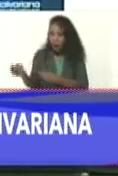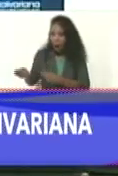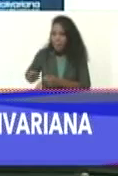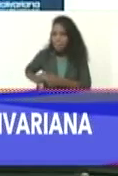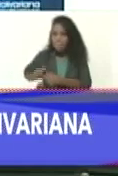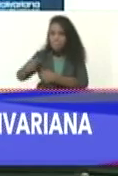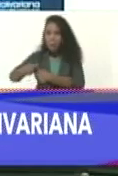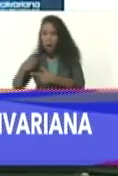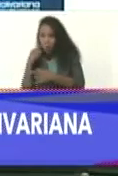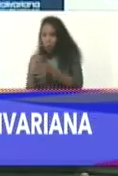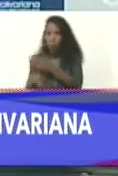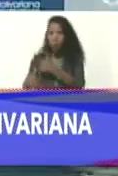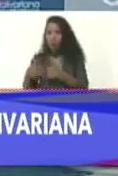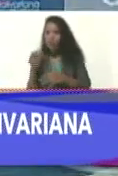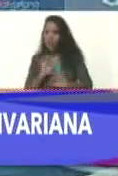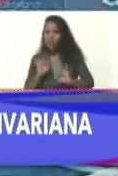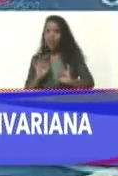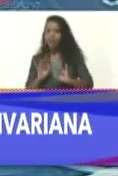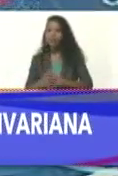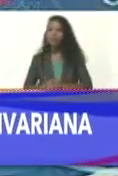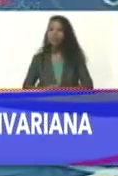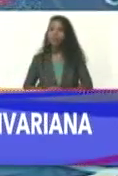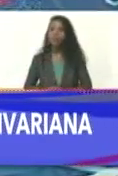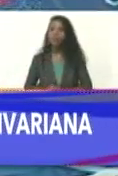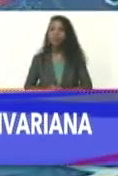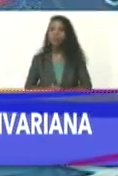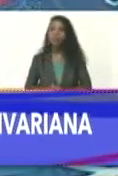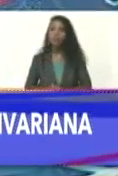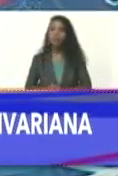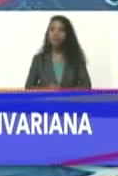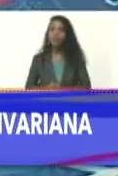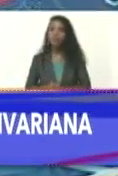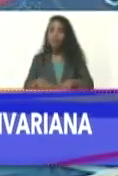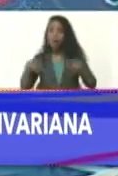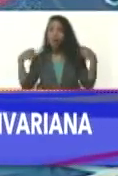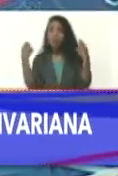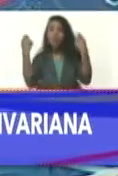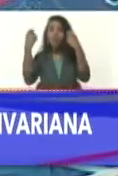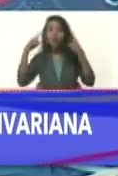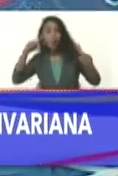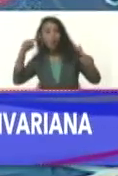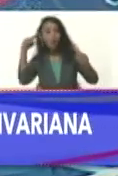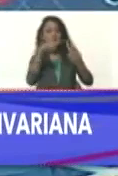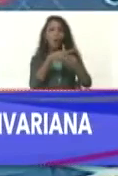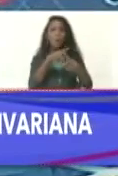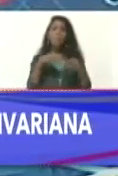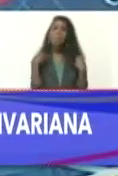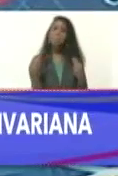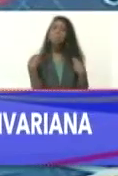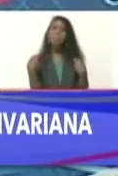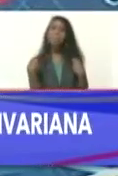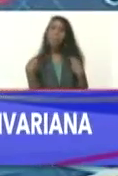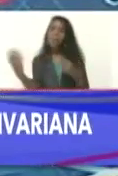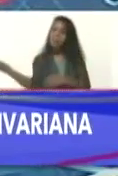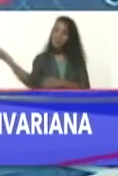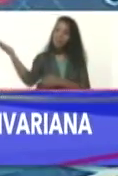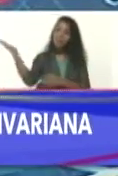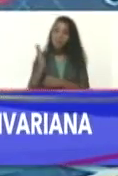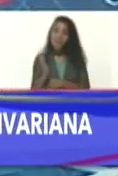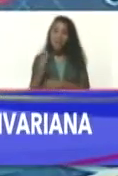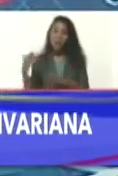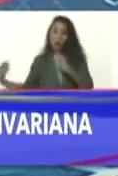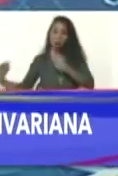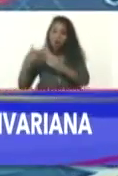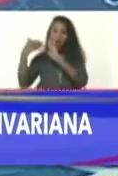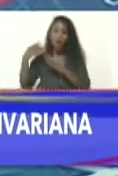Es una campañita mundial que tiene objetivo de venir contra la patria. Así como